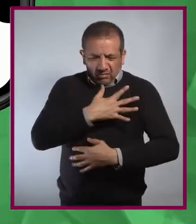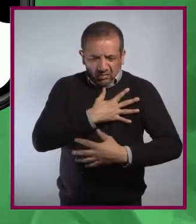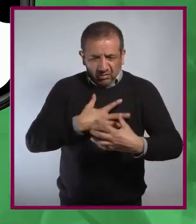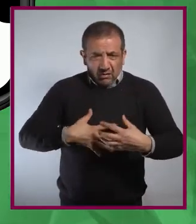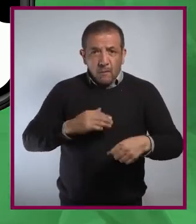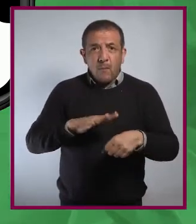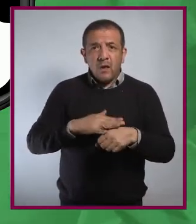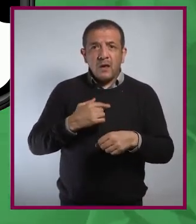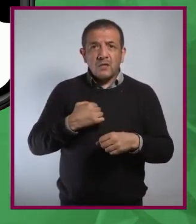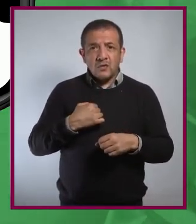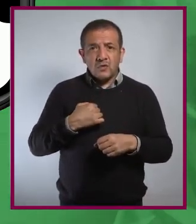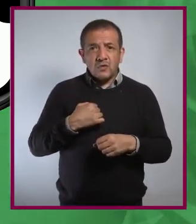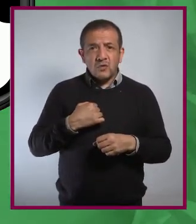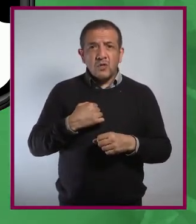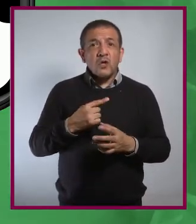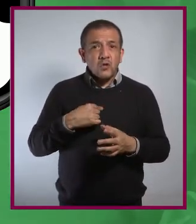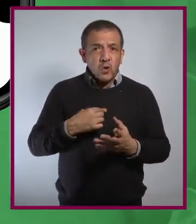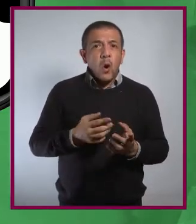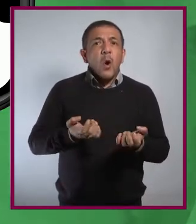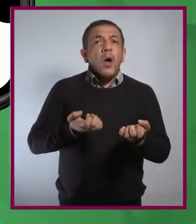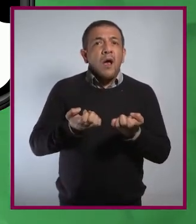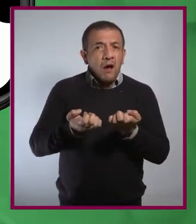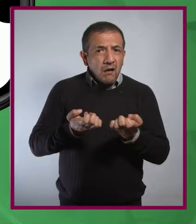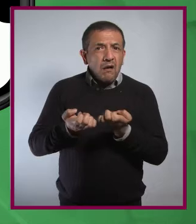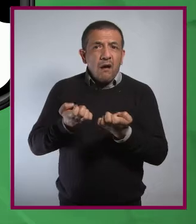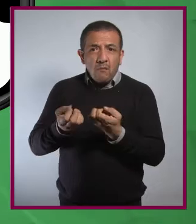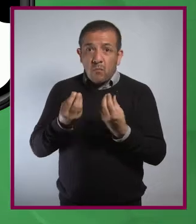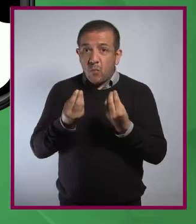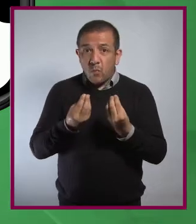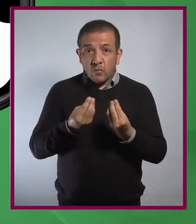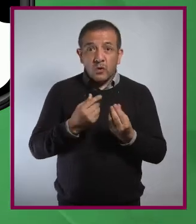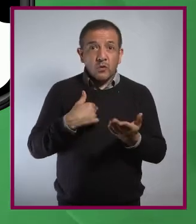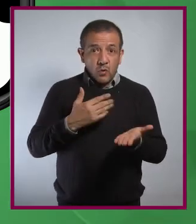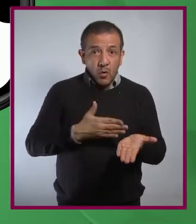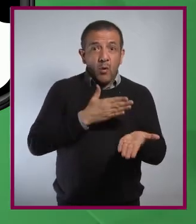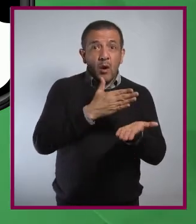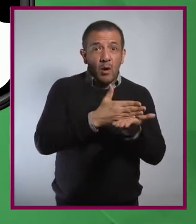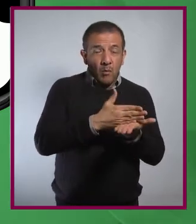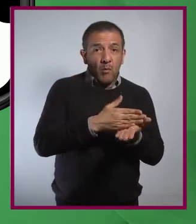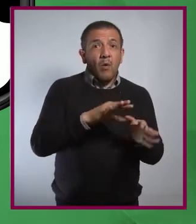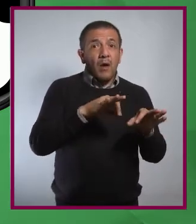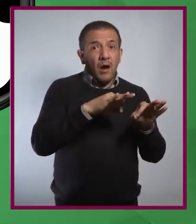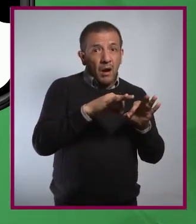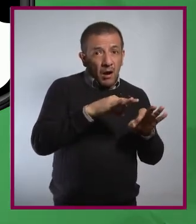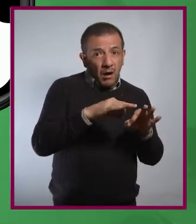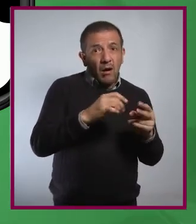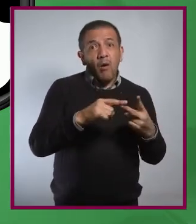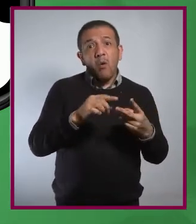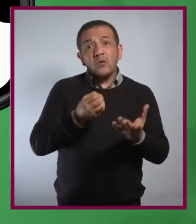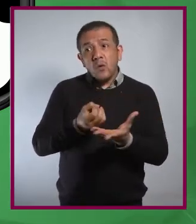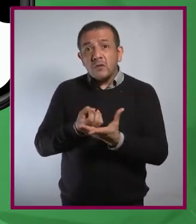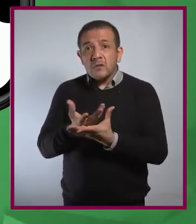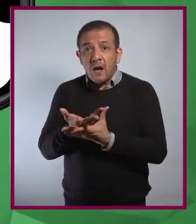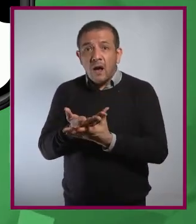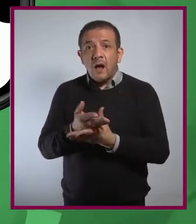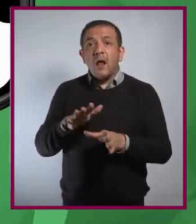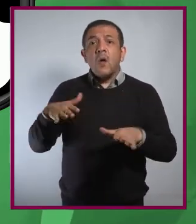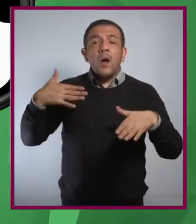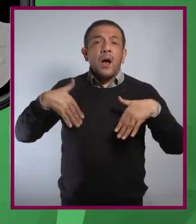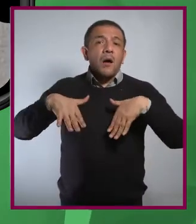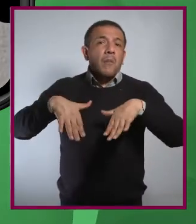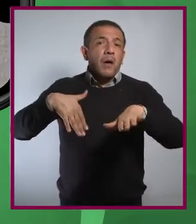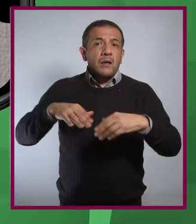porque he estado físicamente muy activa, por ejemplo, yendo al trabajo o saliendo a